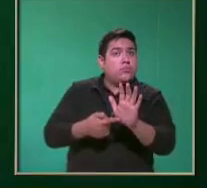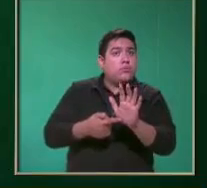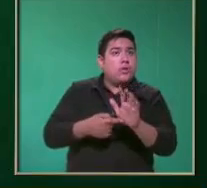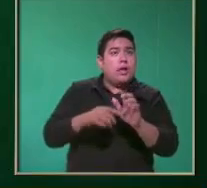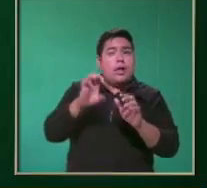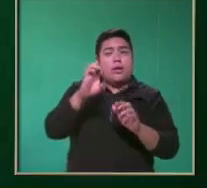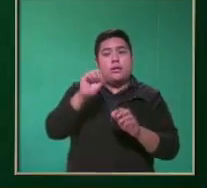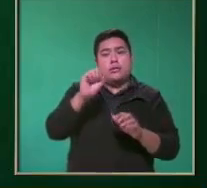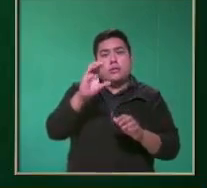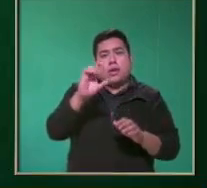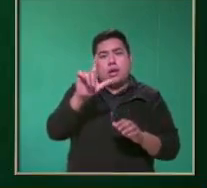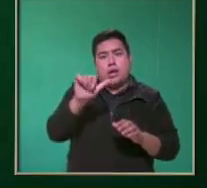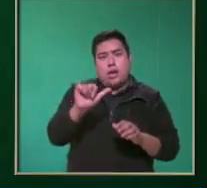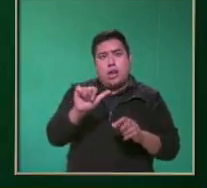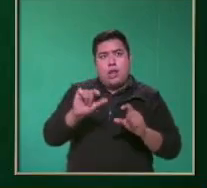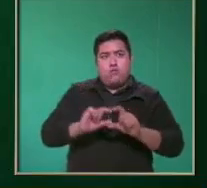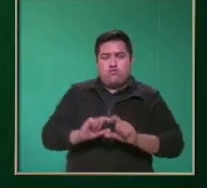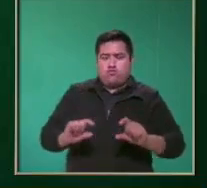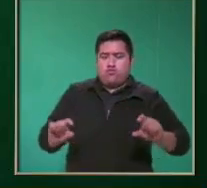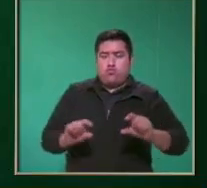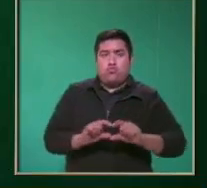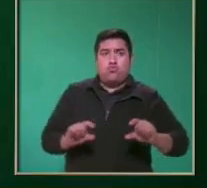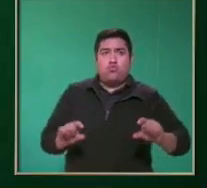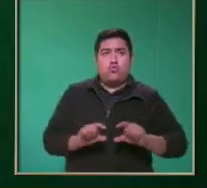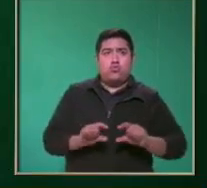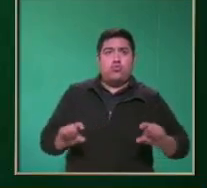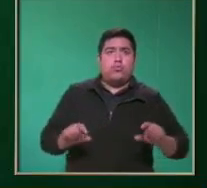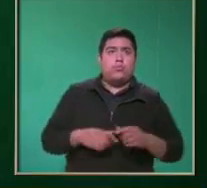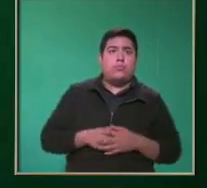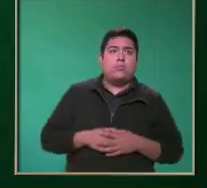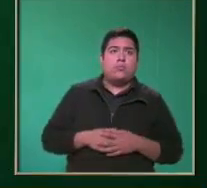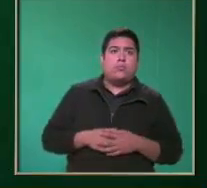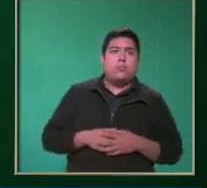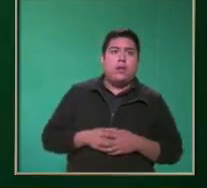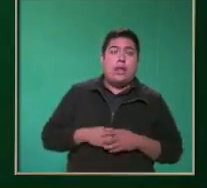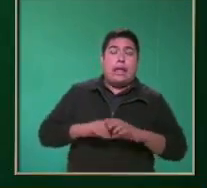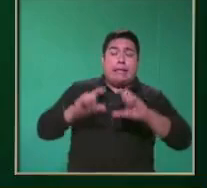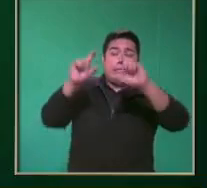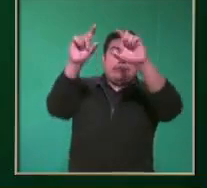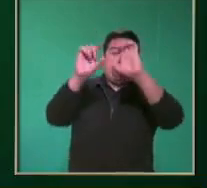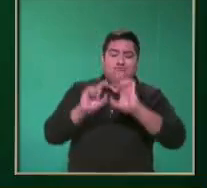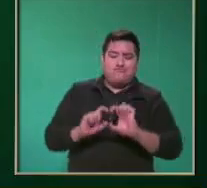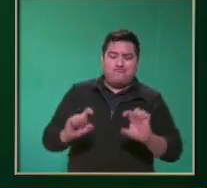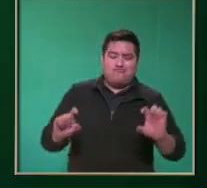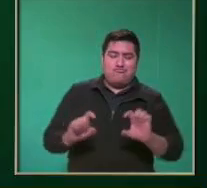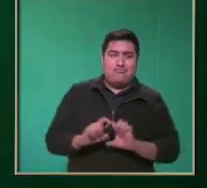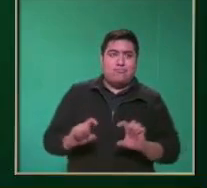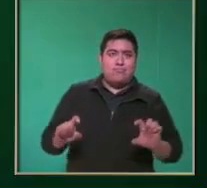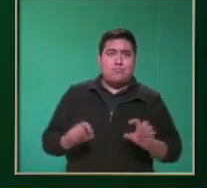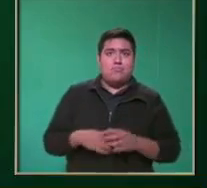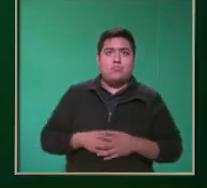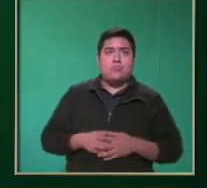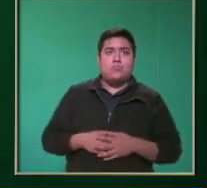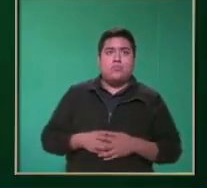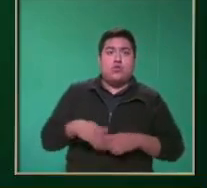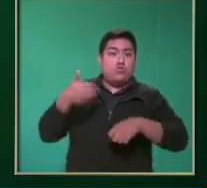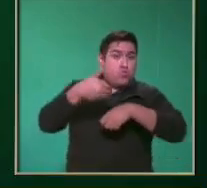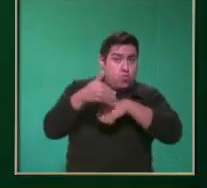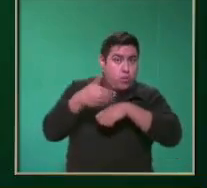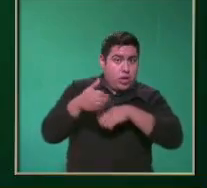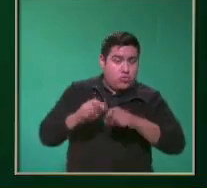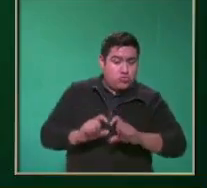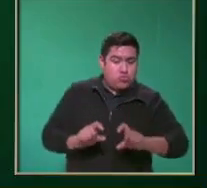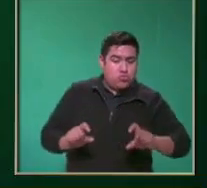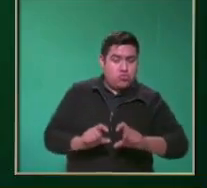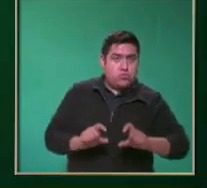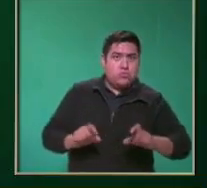que aparece en la parte baja del mapa, casi en la parte final de la hoja, en la parte de la, baja de la hoja, donde ves la escala